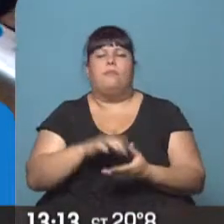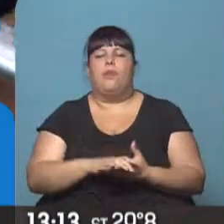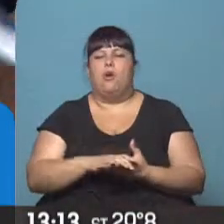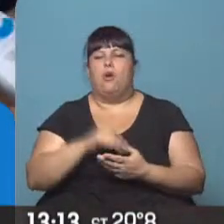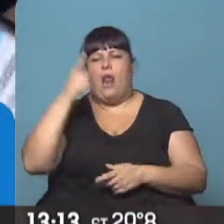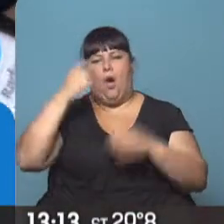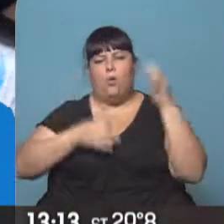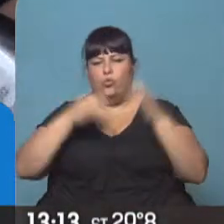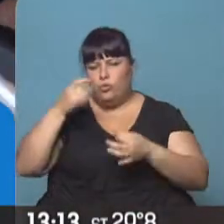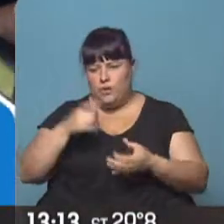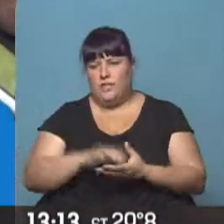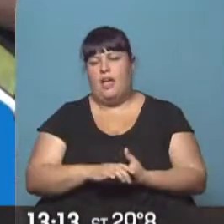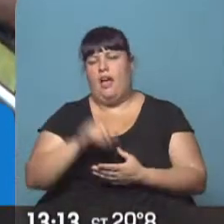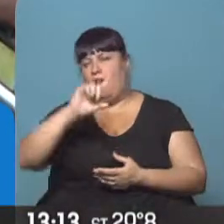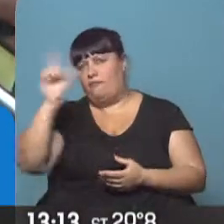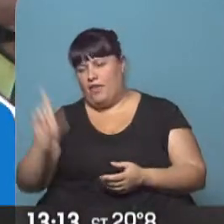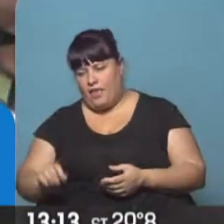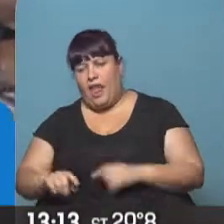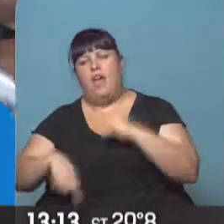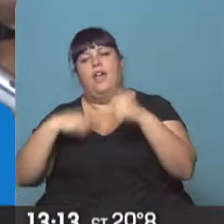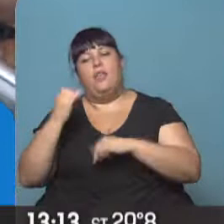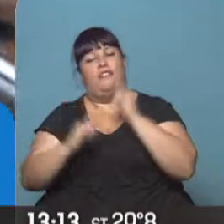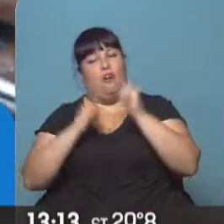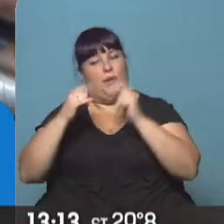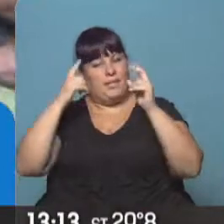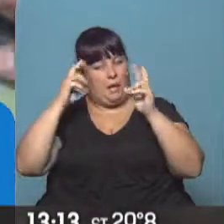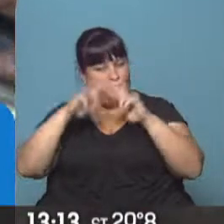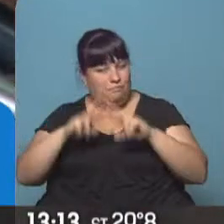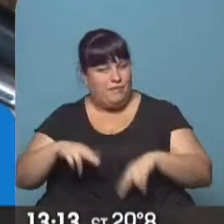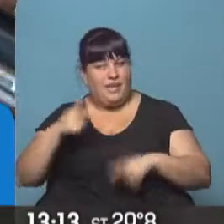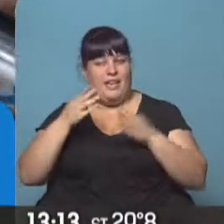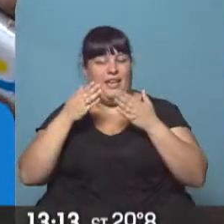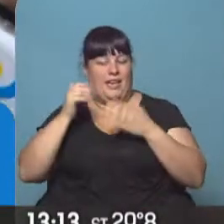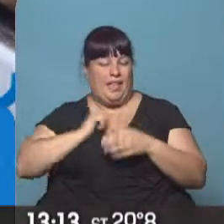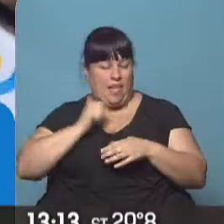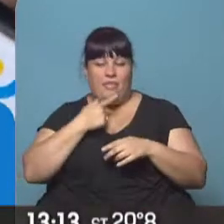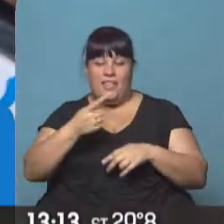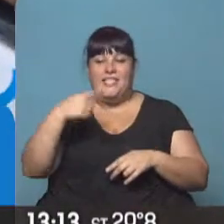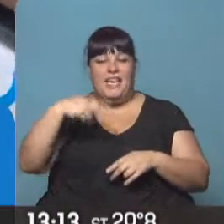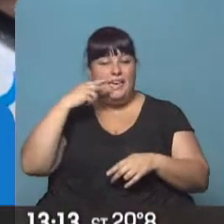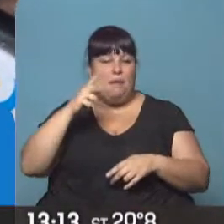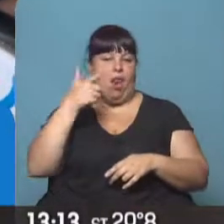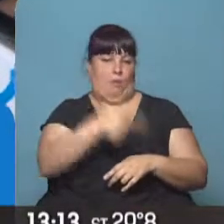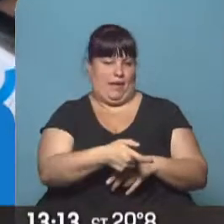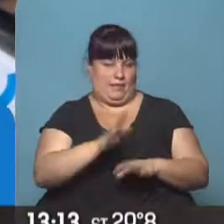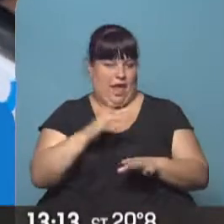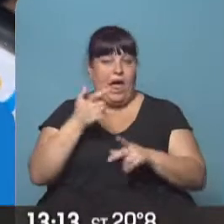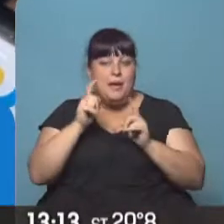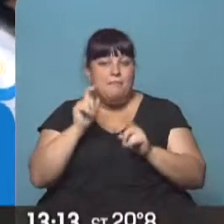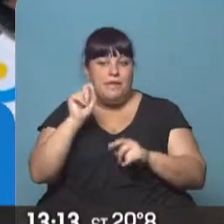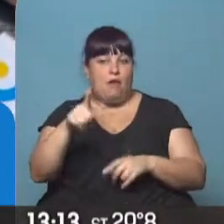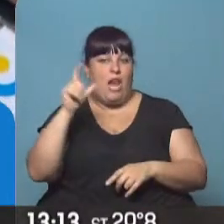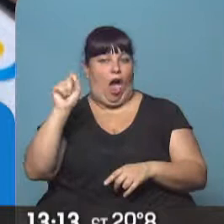justicia ordinaria a la federal y luego del informe pericial de la gendarmería que concluyó que a Nisman lo mataron con el arma